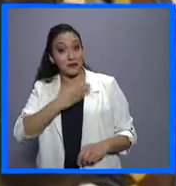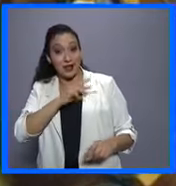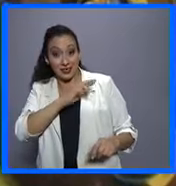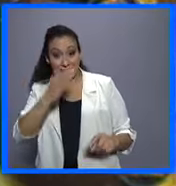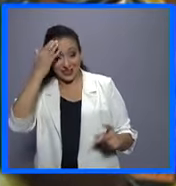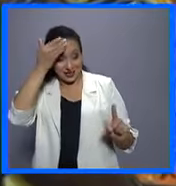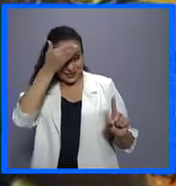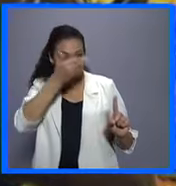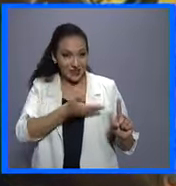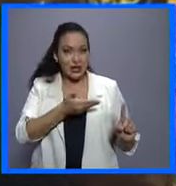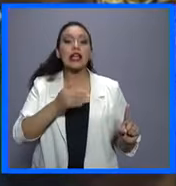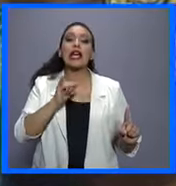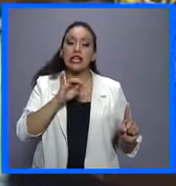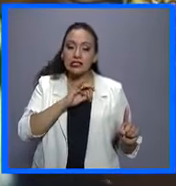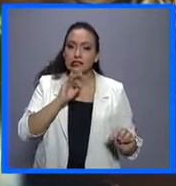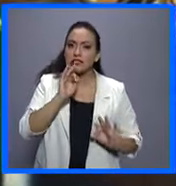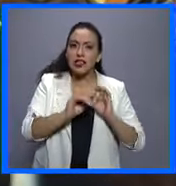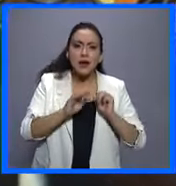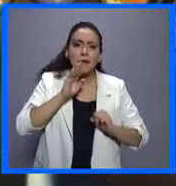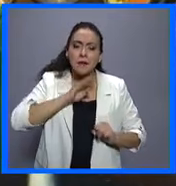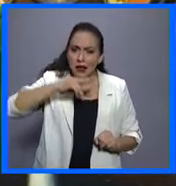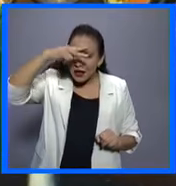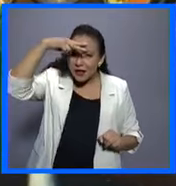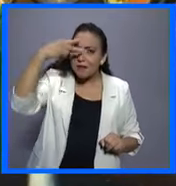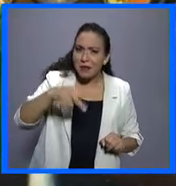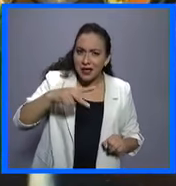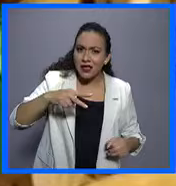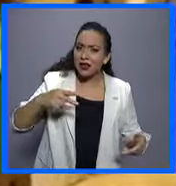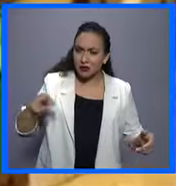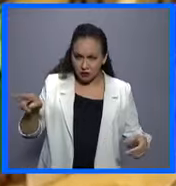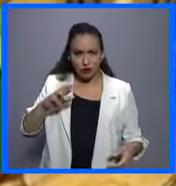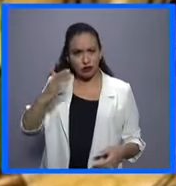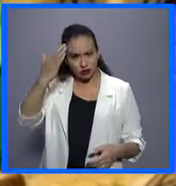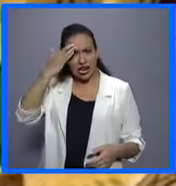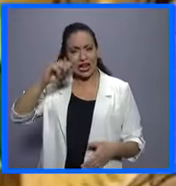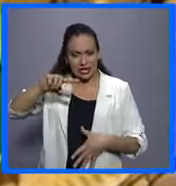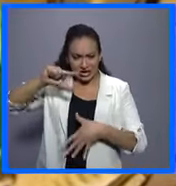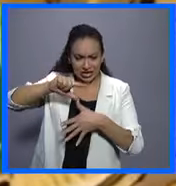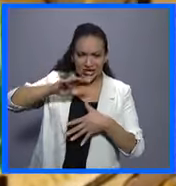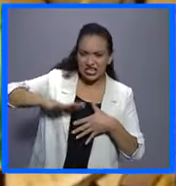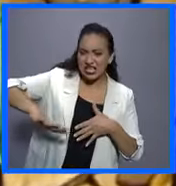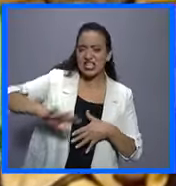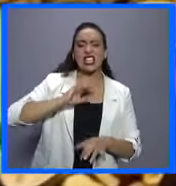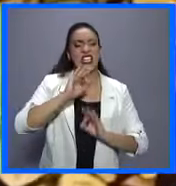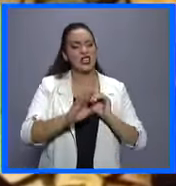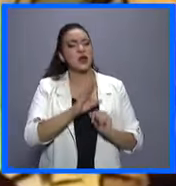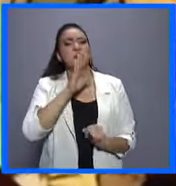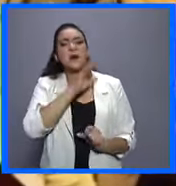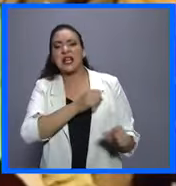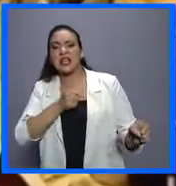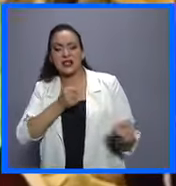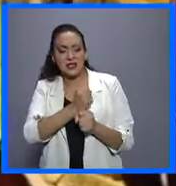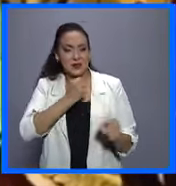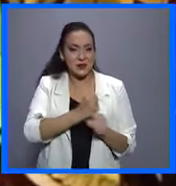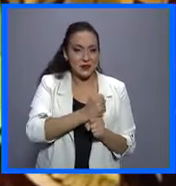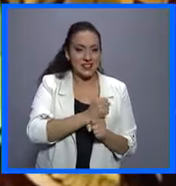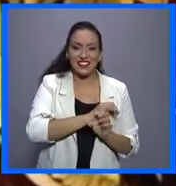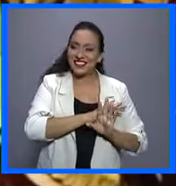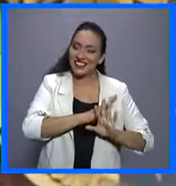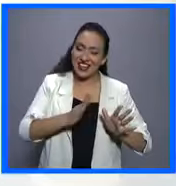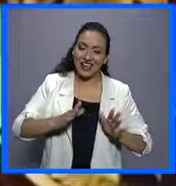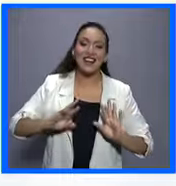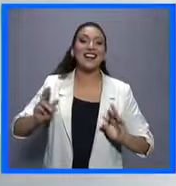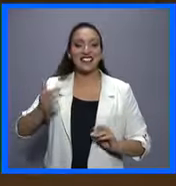de los malos tratos a los pueblos originarios en Mesoamérica y la vasta presencia cultural mexicana en el país del viejo